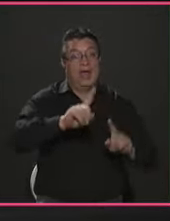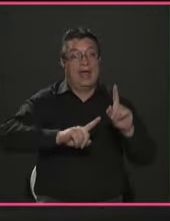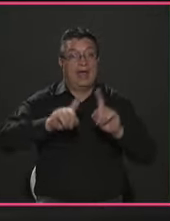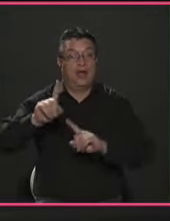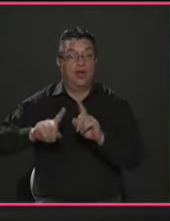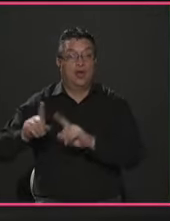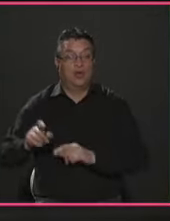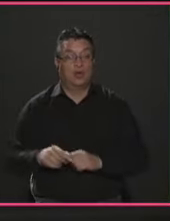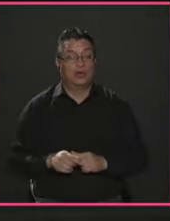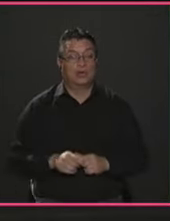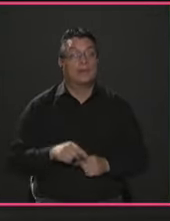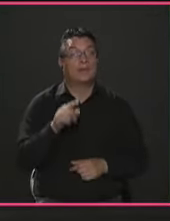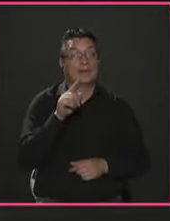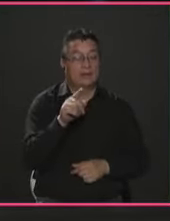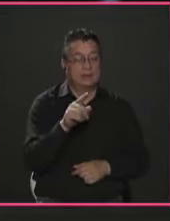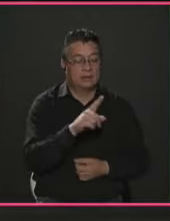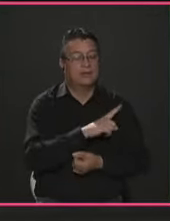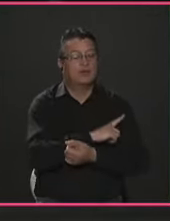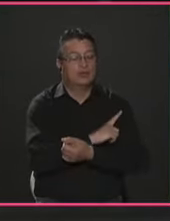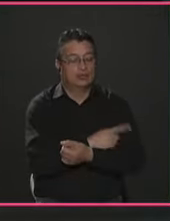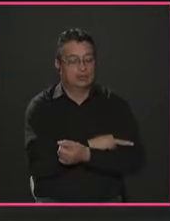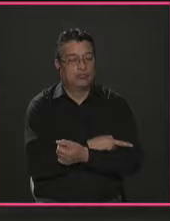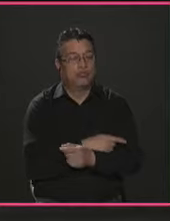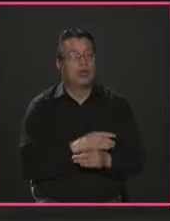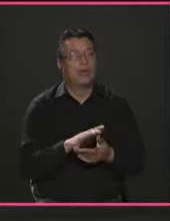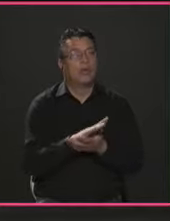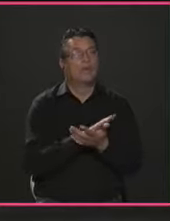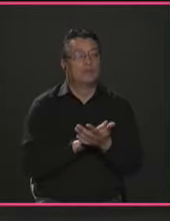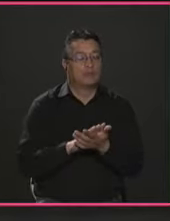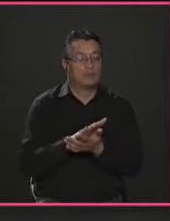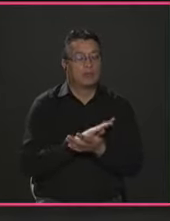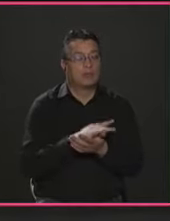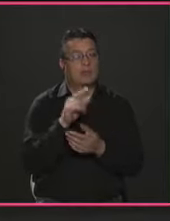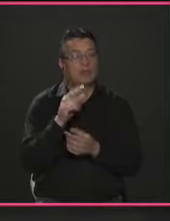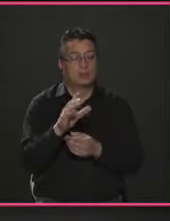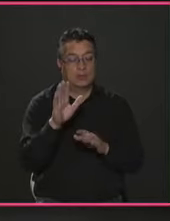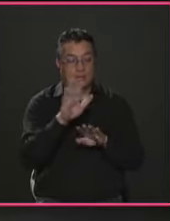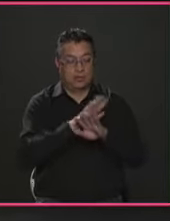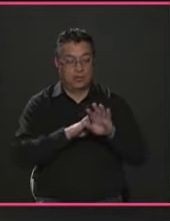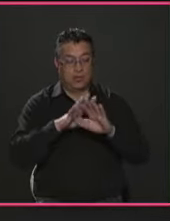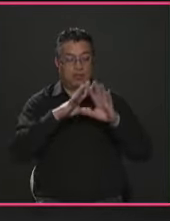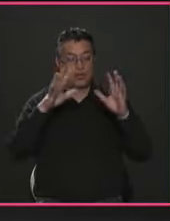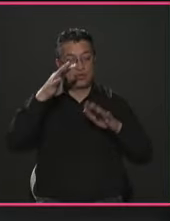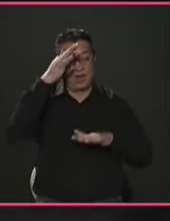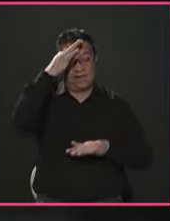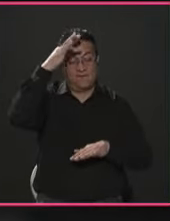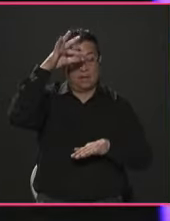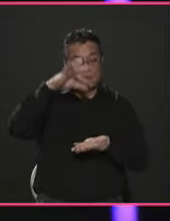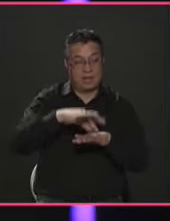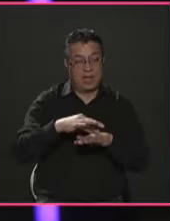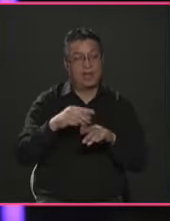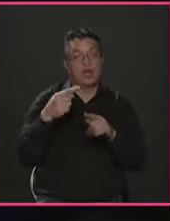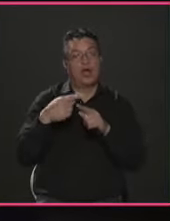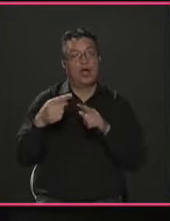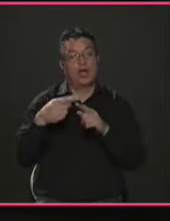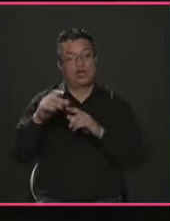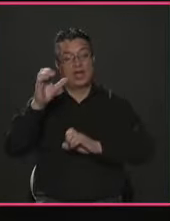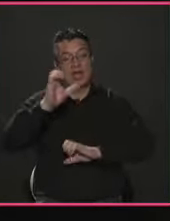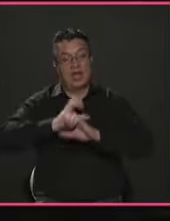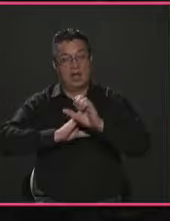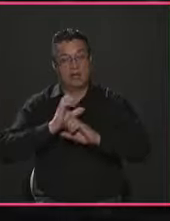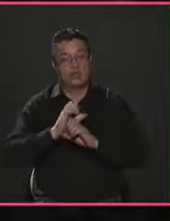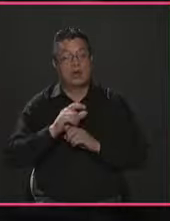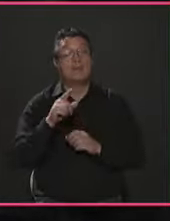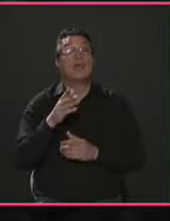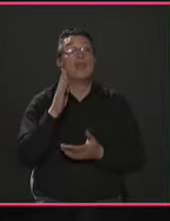personas y eso tiene el potencial de por ejemplo curar muchas enfermedades también por en otras industrias pero